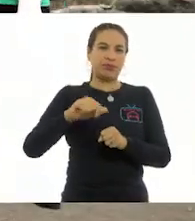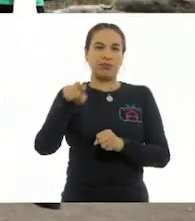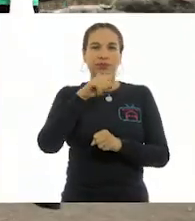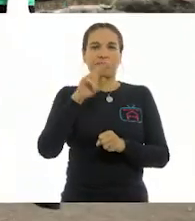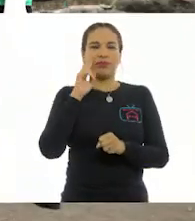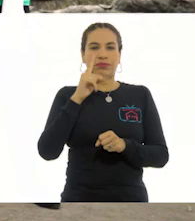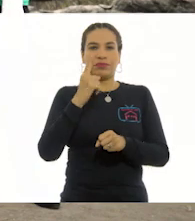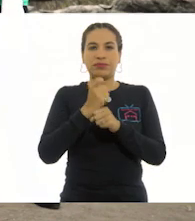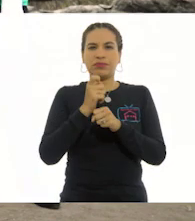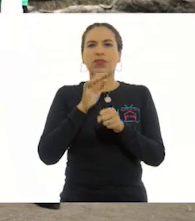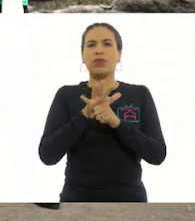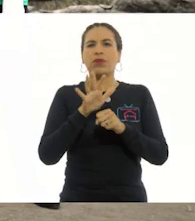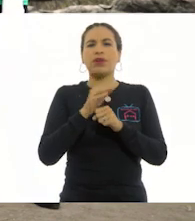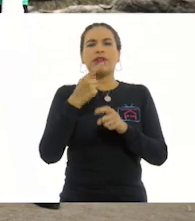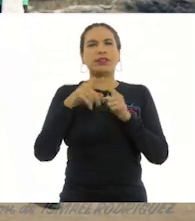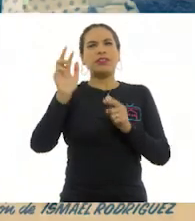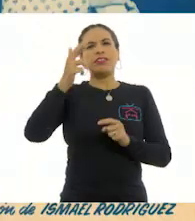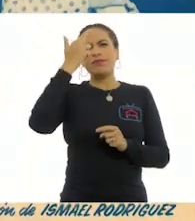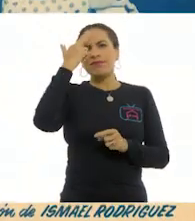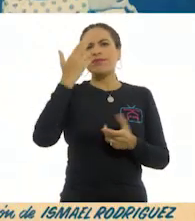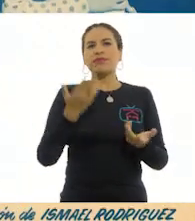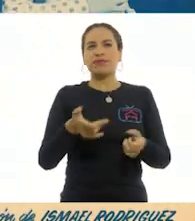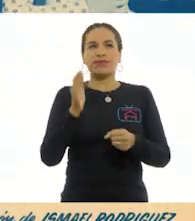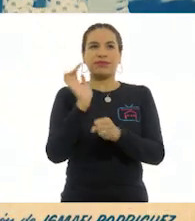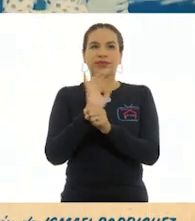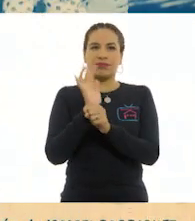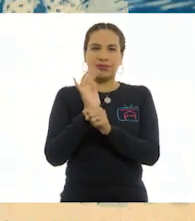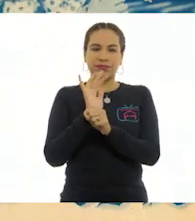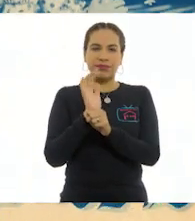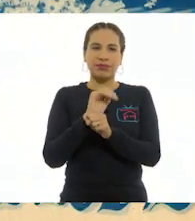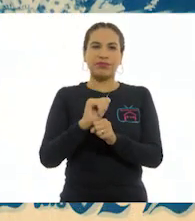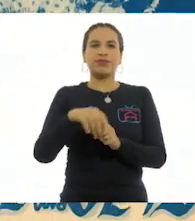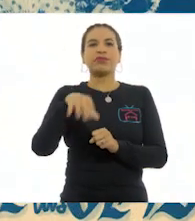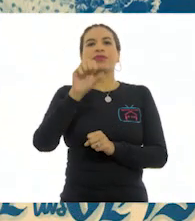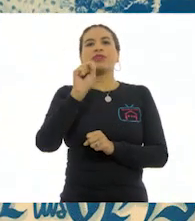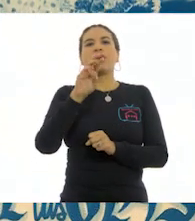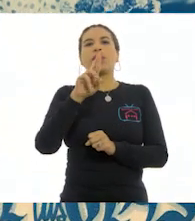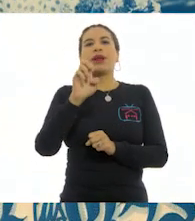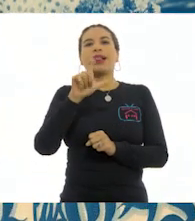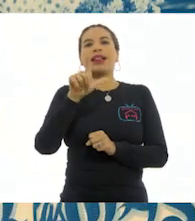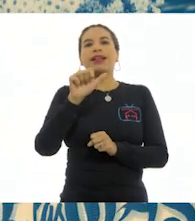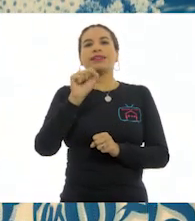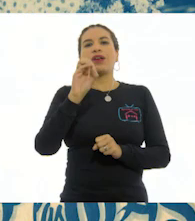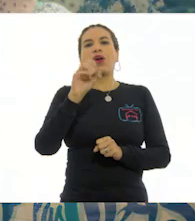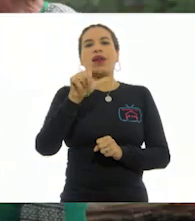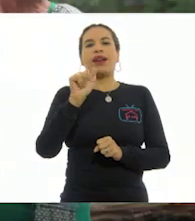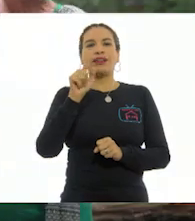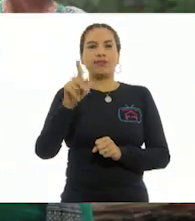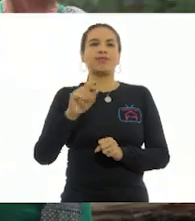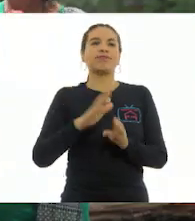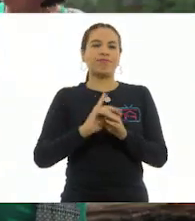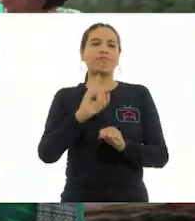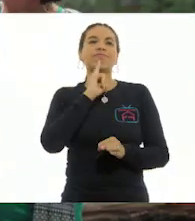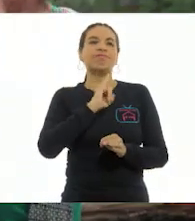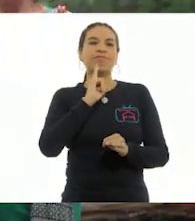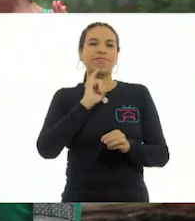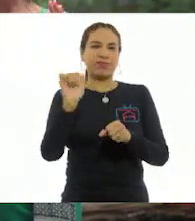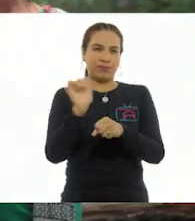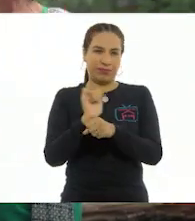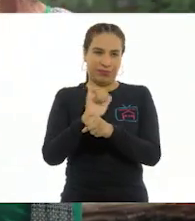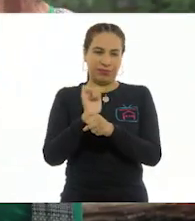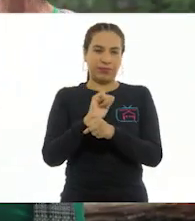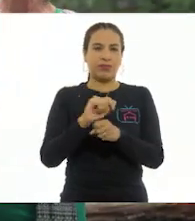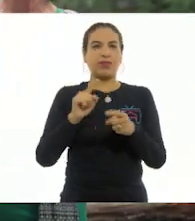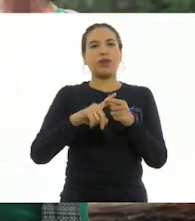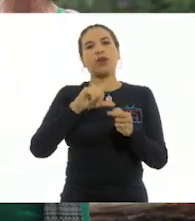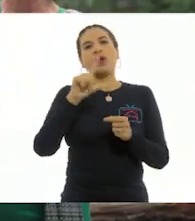cuecen al primer hervor seguro recordarán la película Sobre las olas, en que actuaba Pedro Infante. Y también, ya no